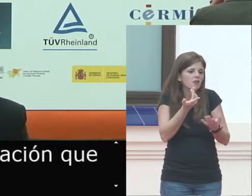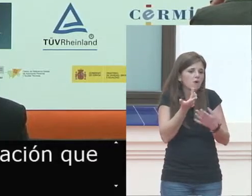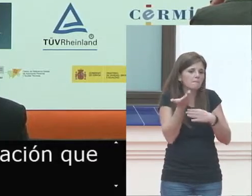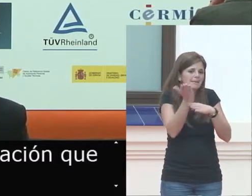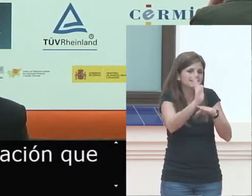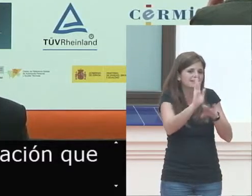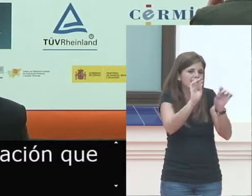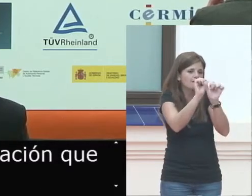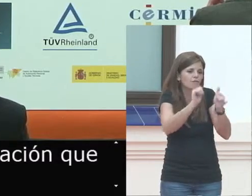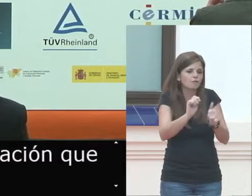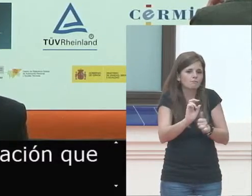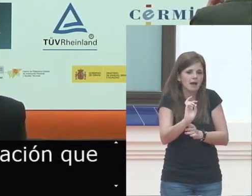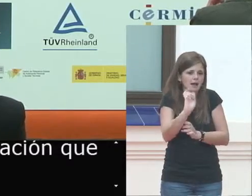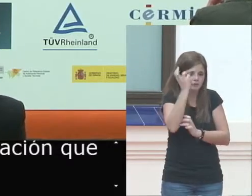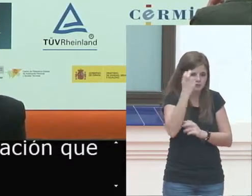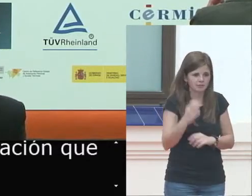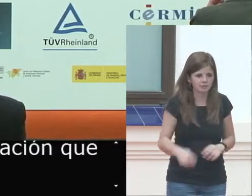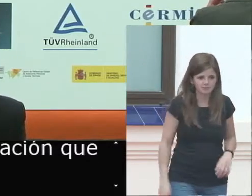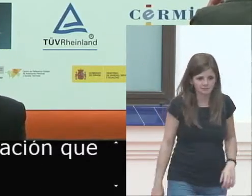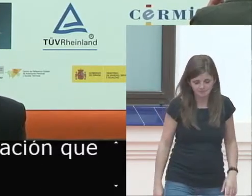manera.